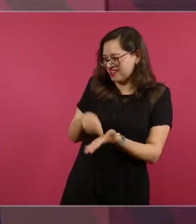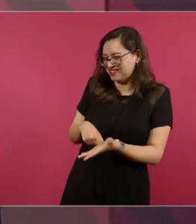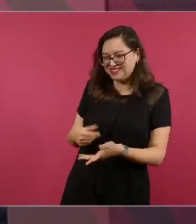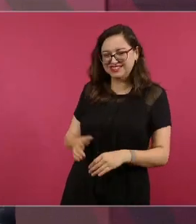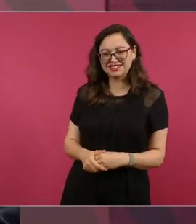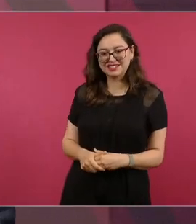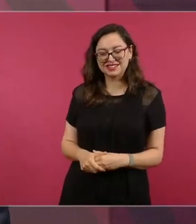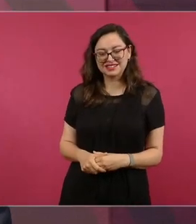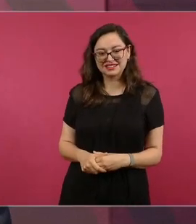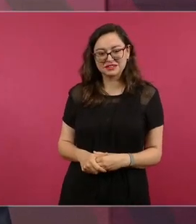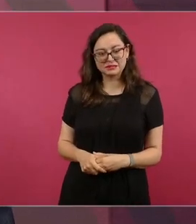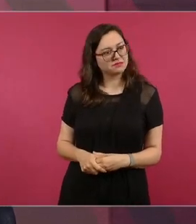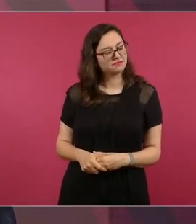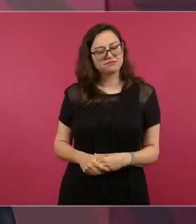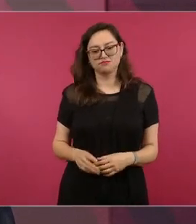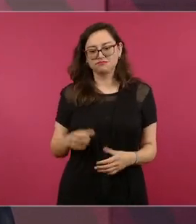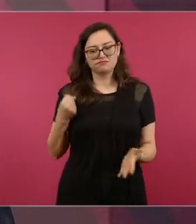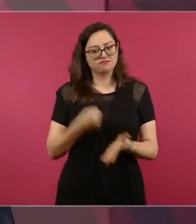y al final